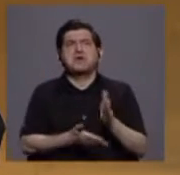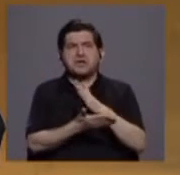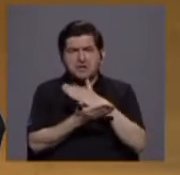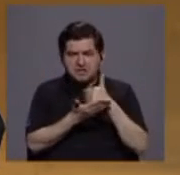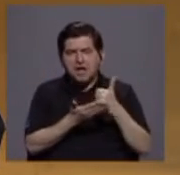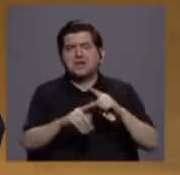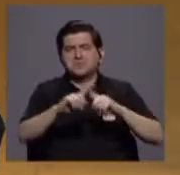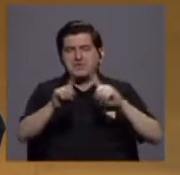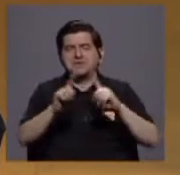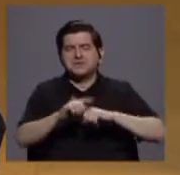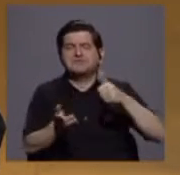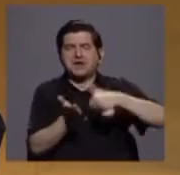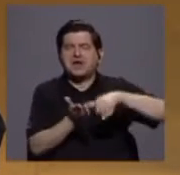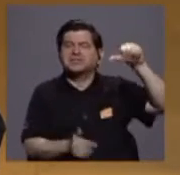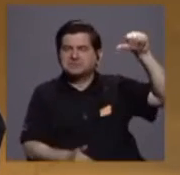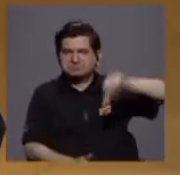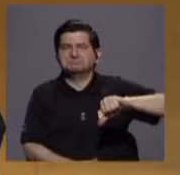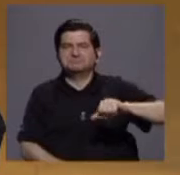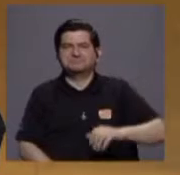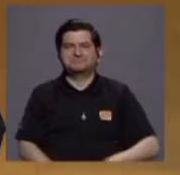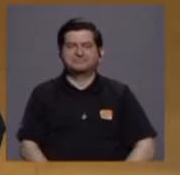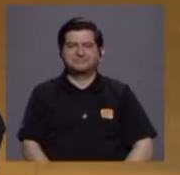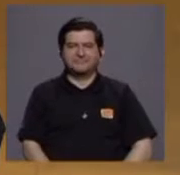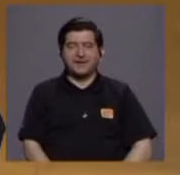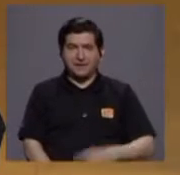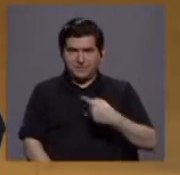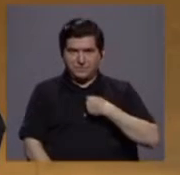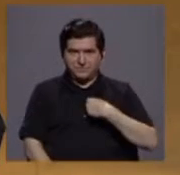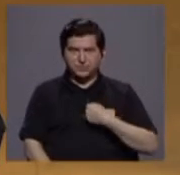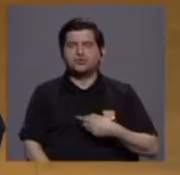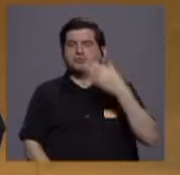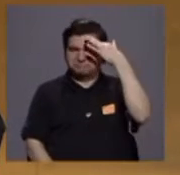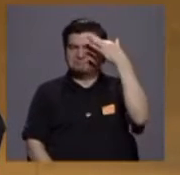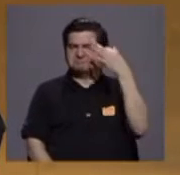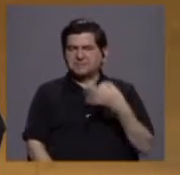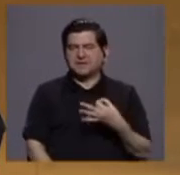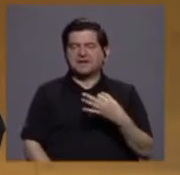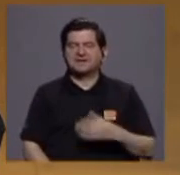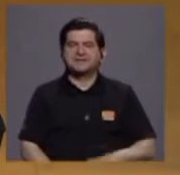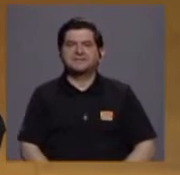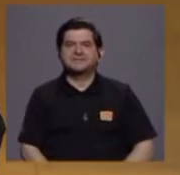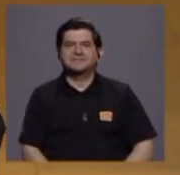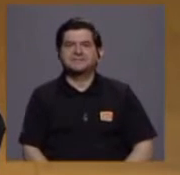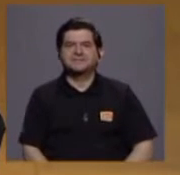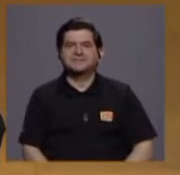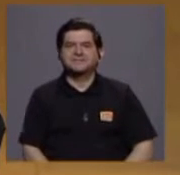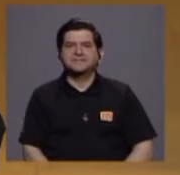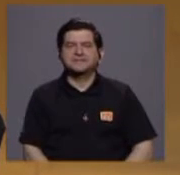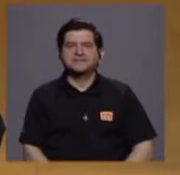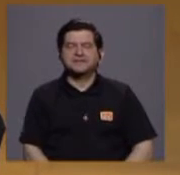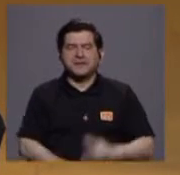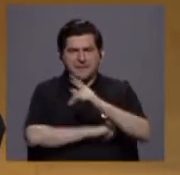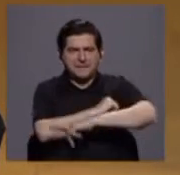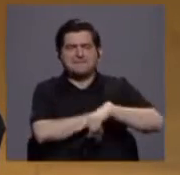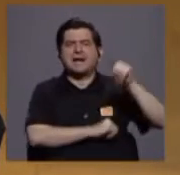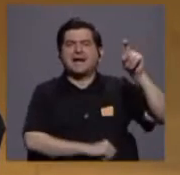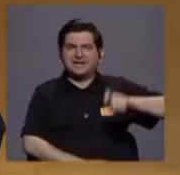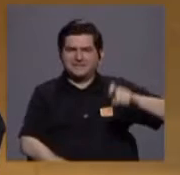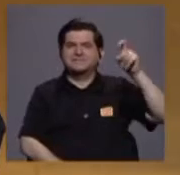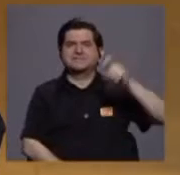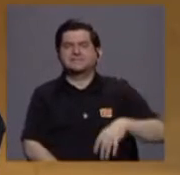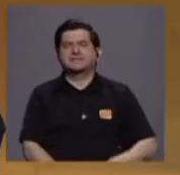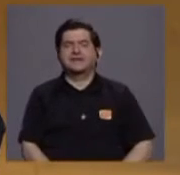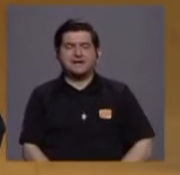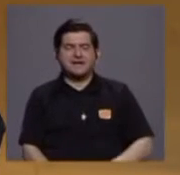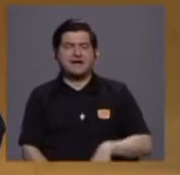algunas votaciones. Yo estaba convencido de que el país necesitaba